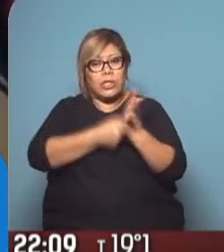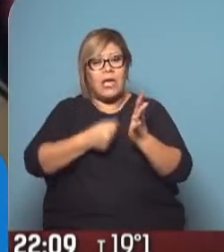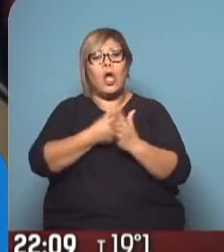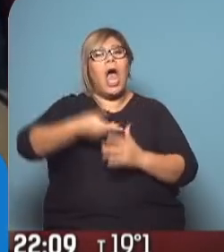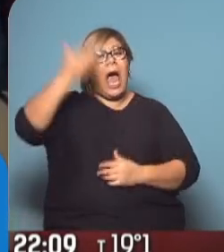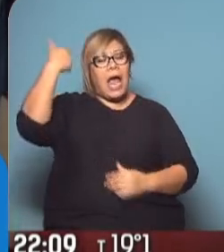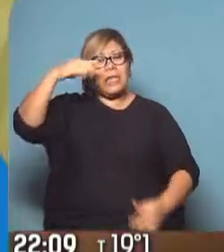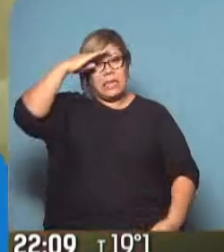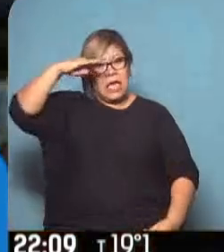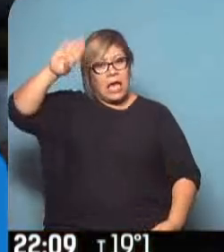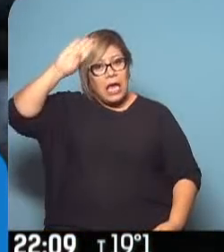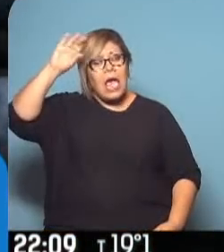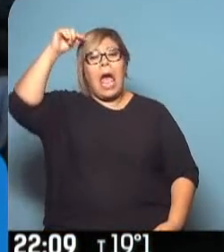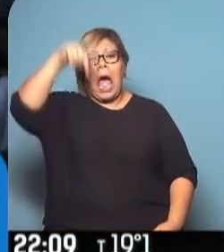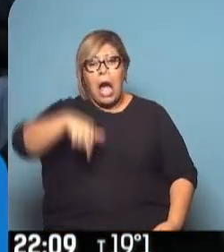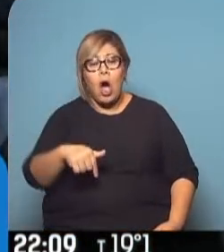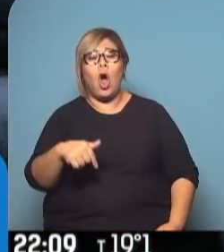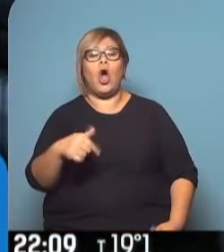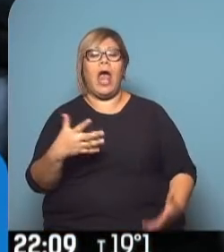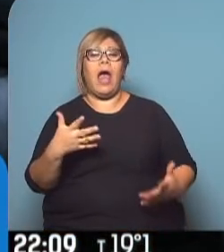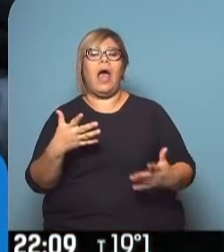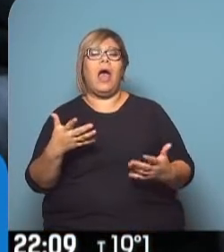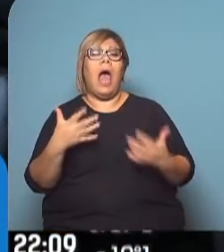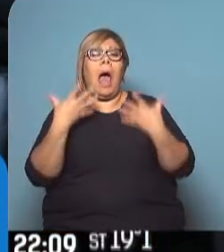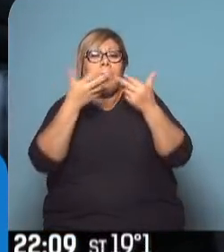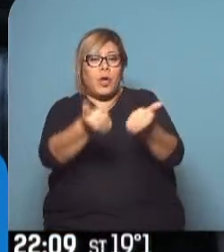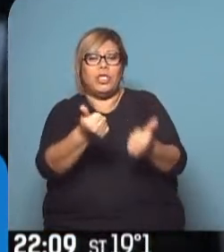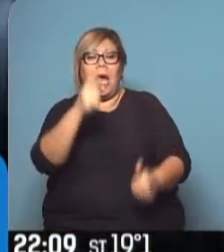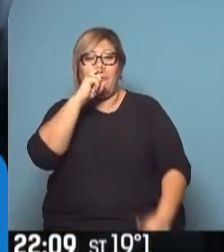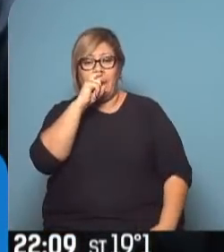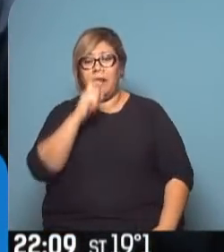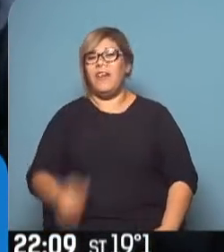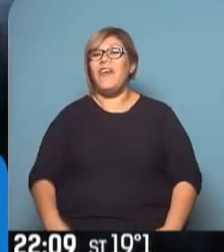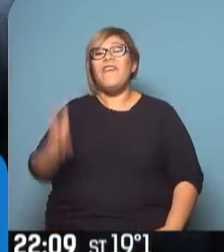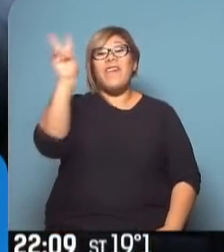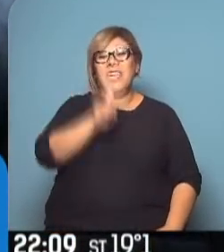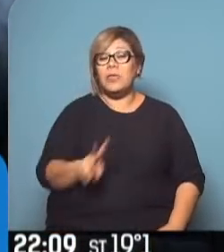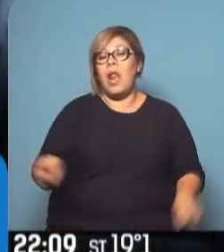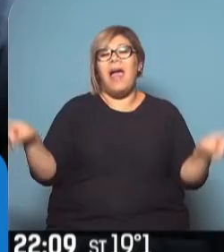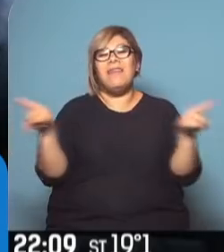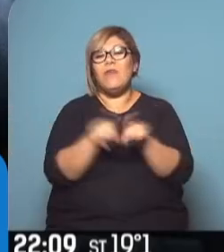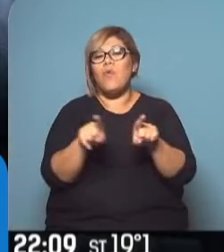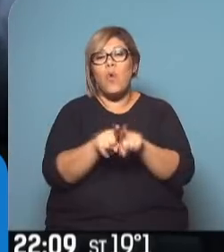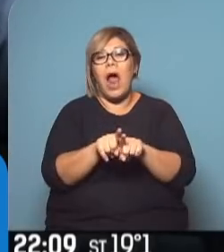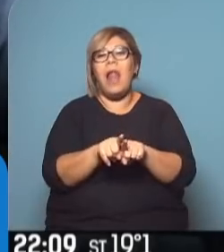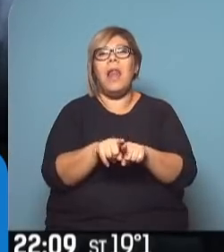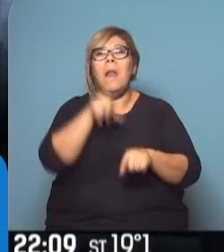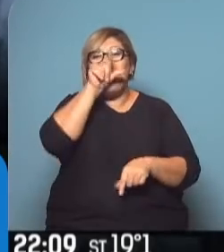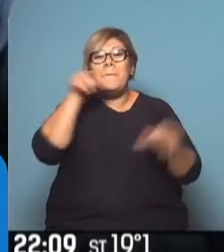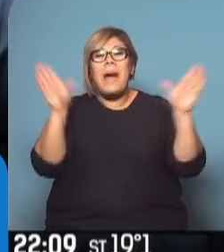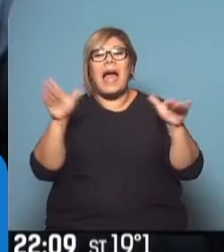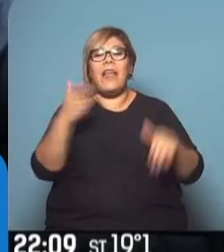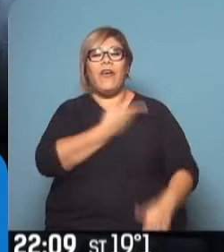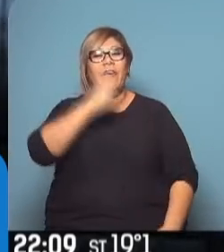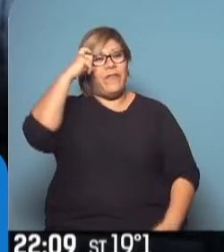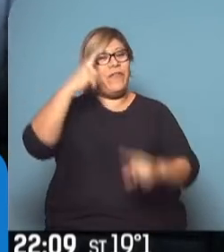Nicolás defendiendo la patria. Venezuela va a ser como el ave fénix, no me canso de decirlo. Va a